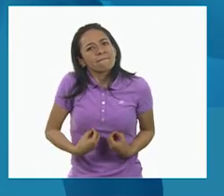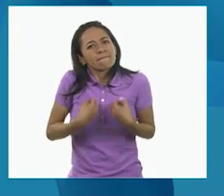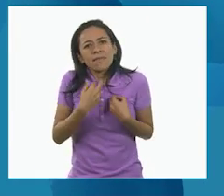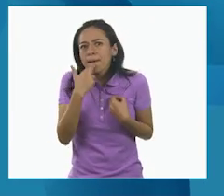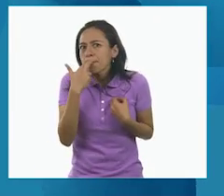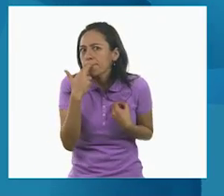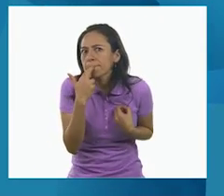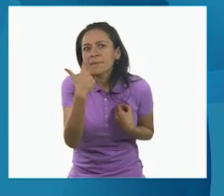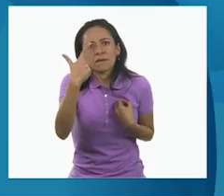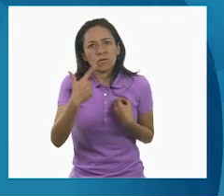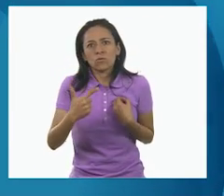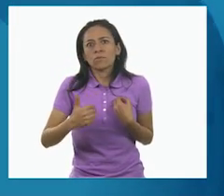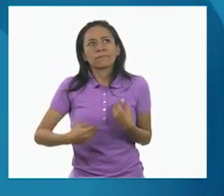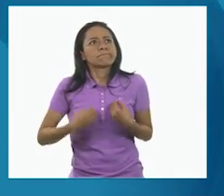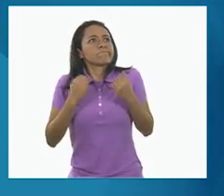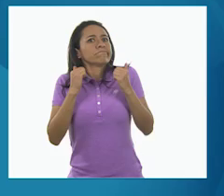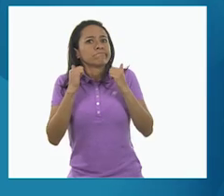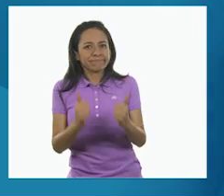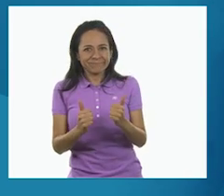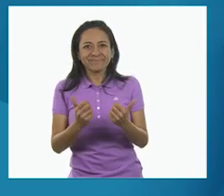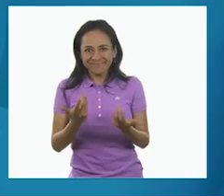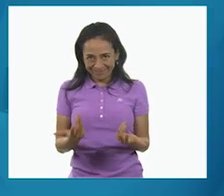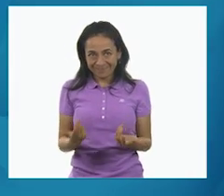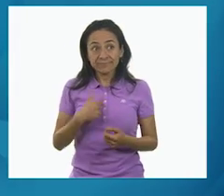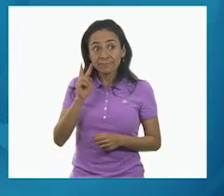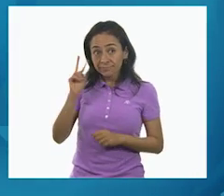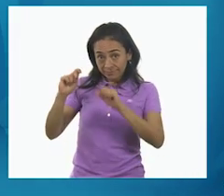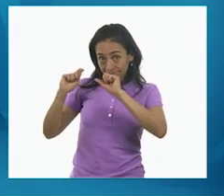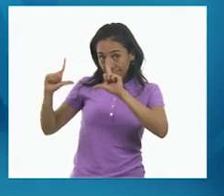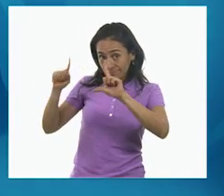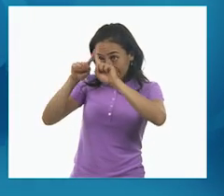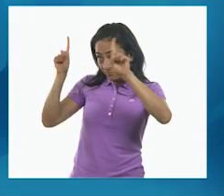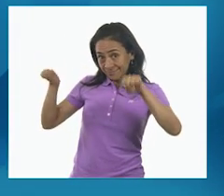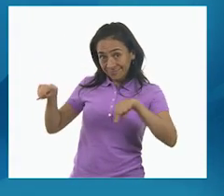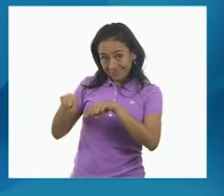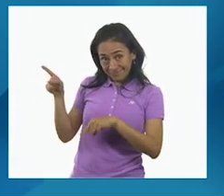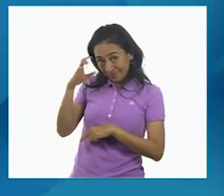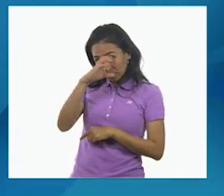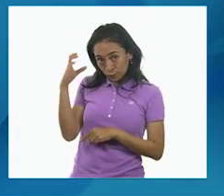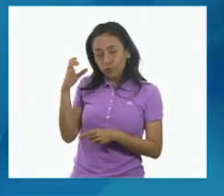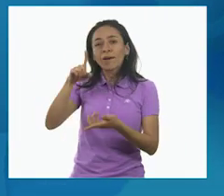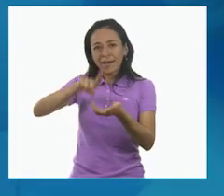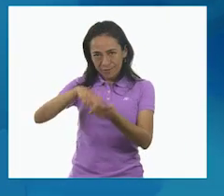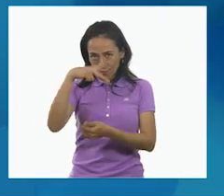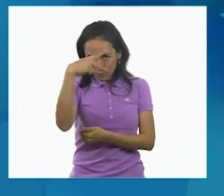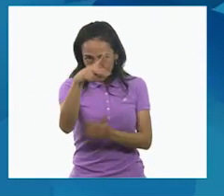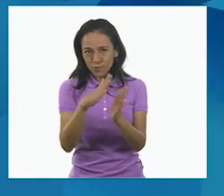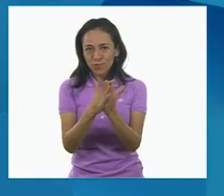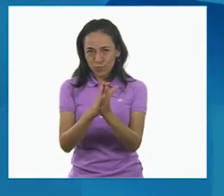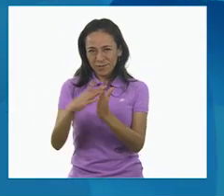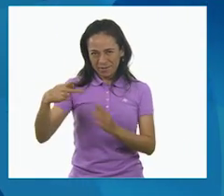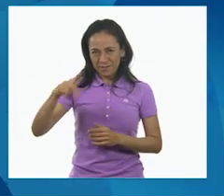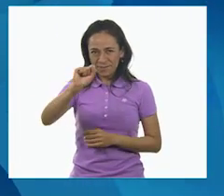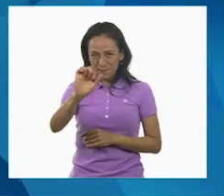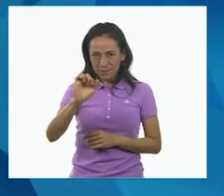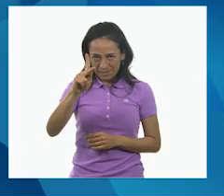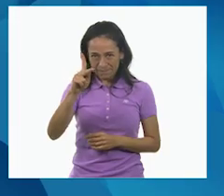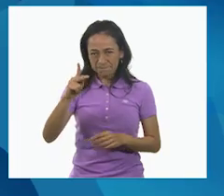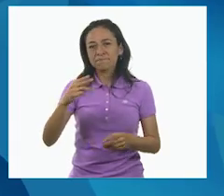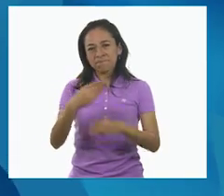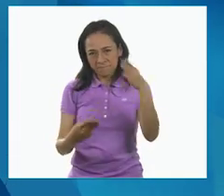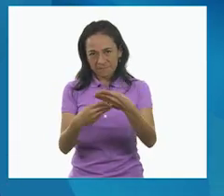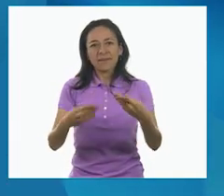comentar, y esta imagen está en su libro de texto, de historia, eran cazadores